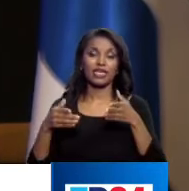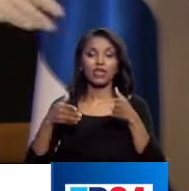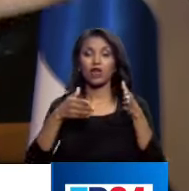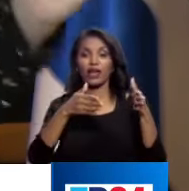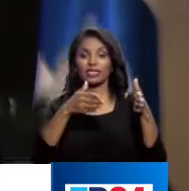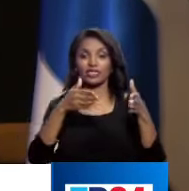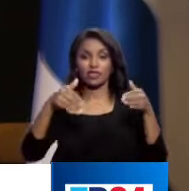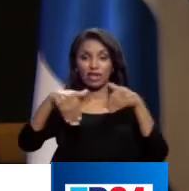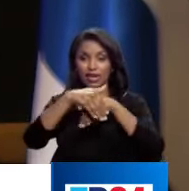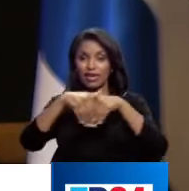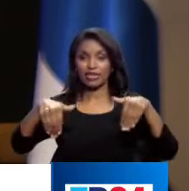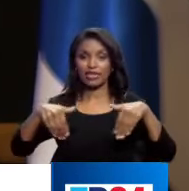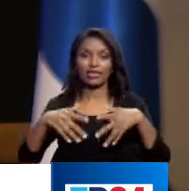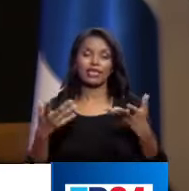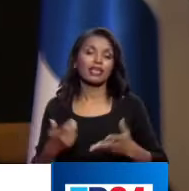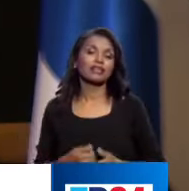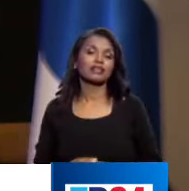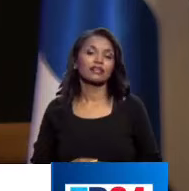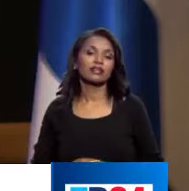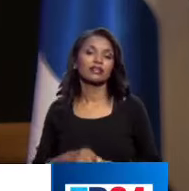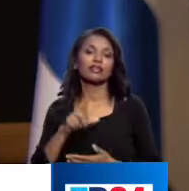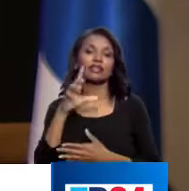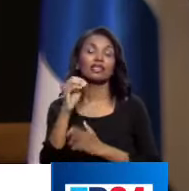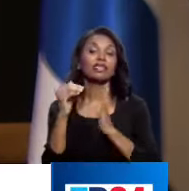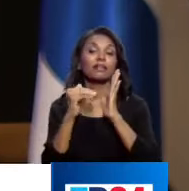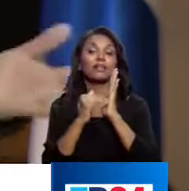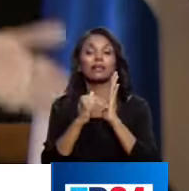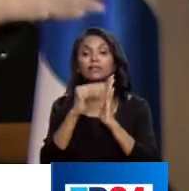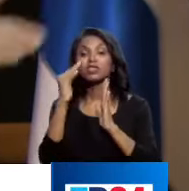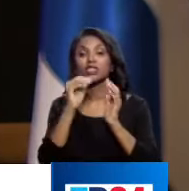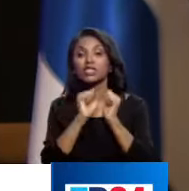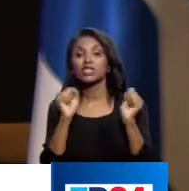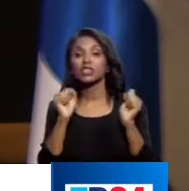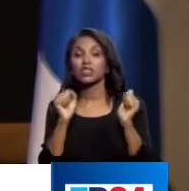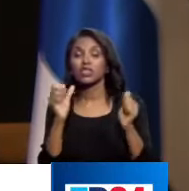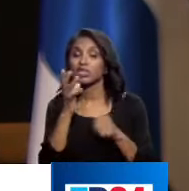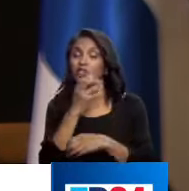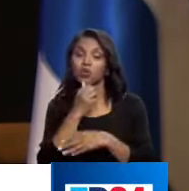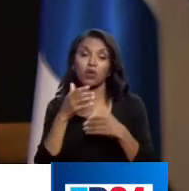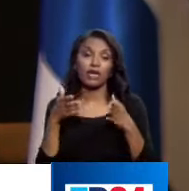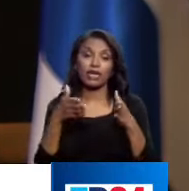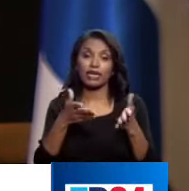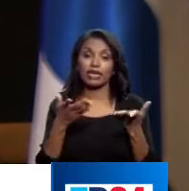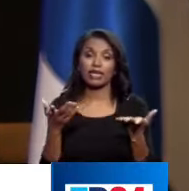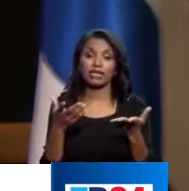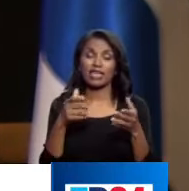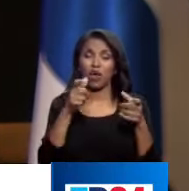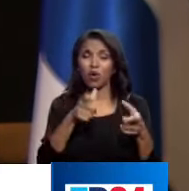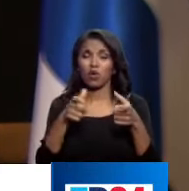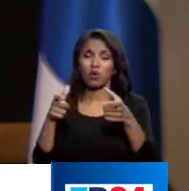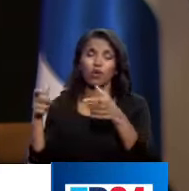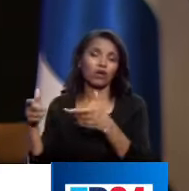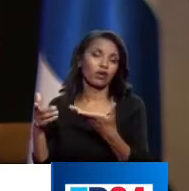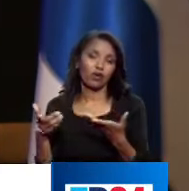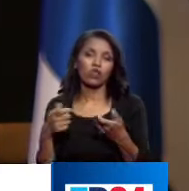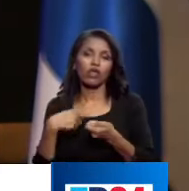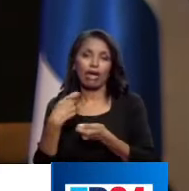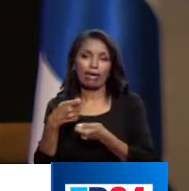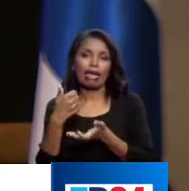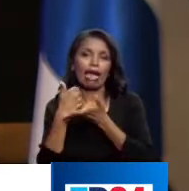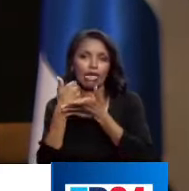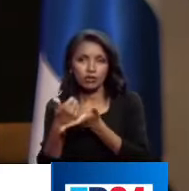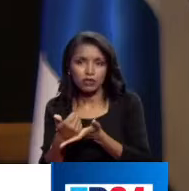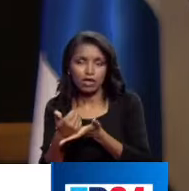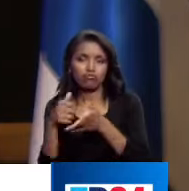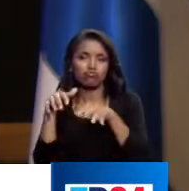los accesos, carreteras, 30 mil millones de dólares y no tenemos buenas carreteras porque están llenas de huecos. Entonces hay que hacer